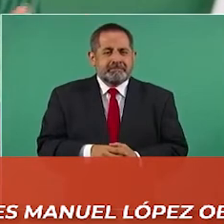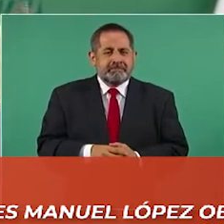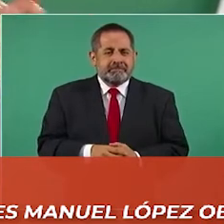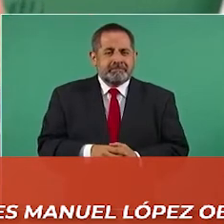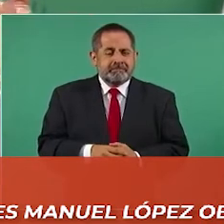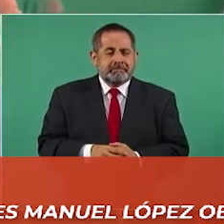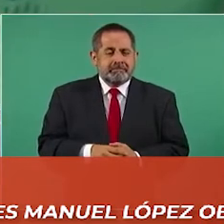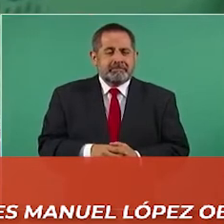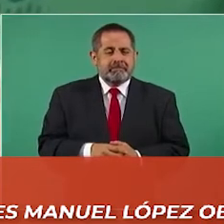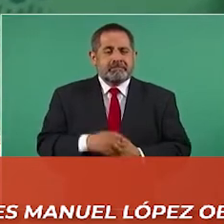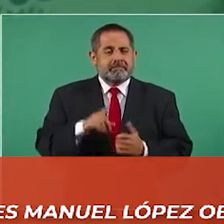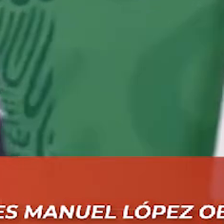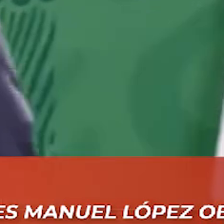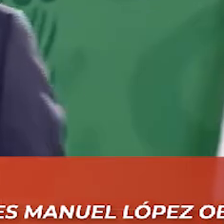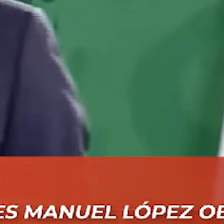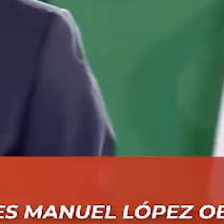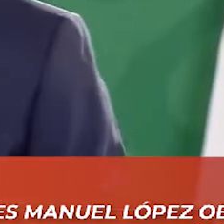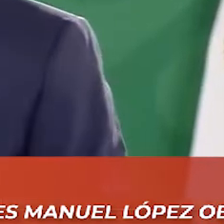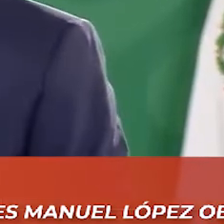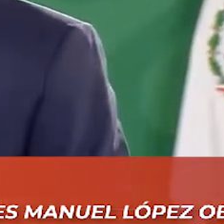Era lo que permitía